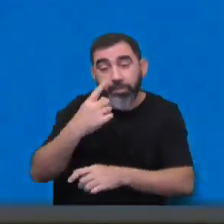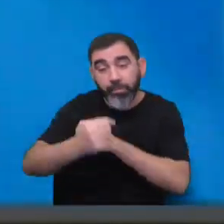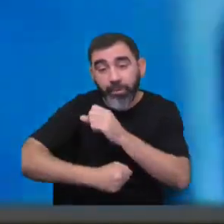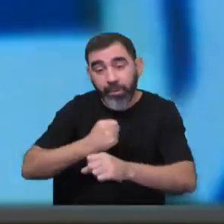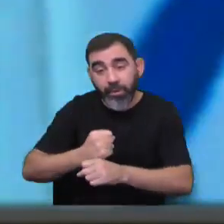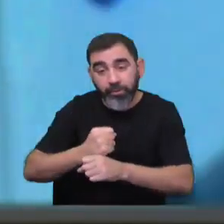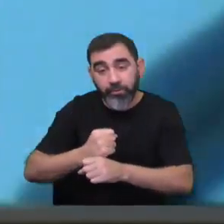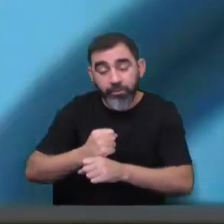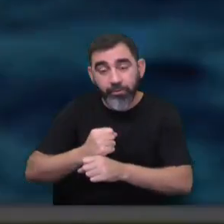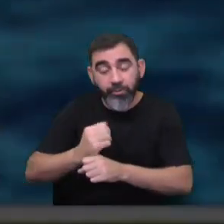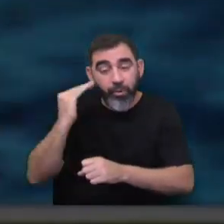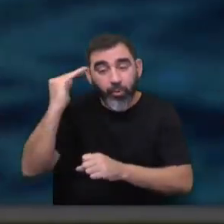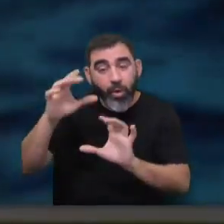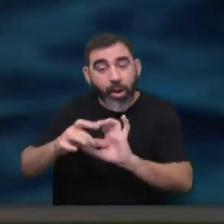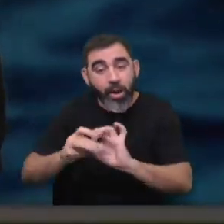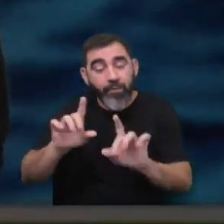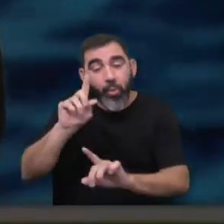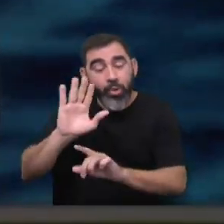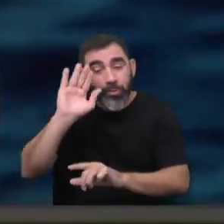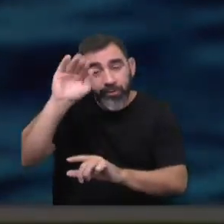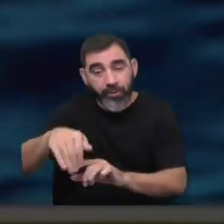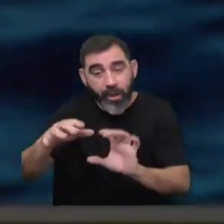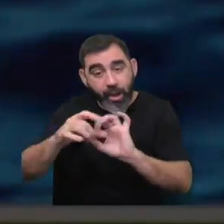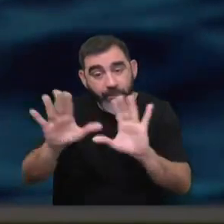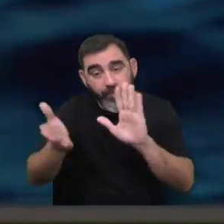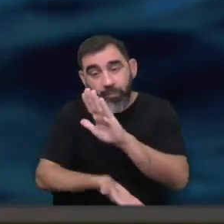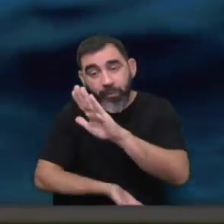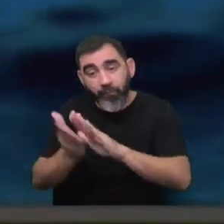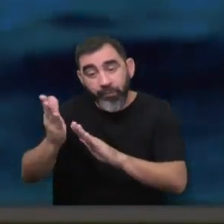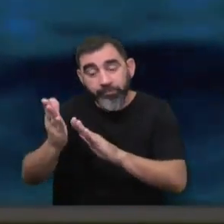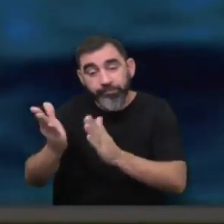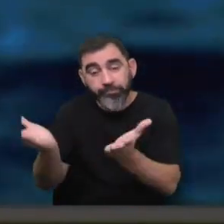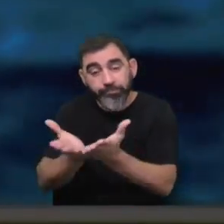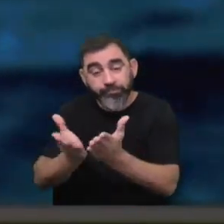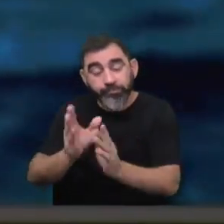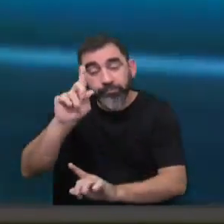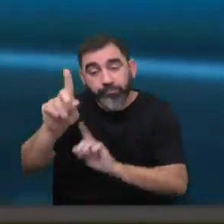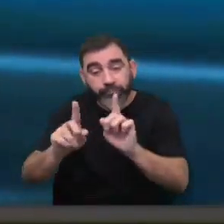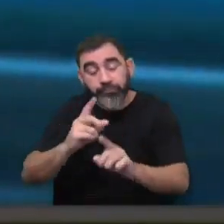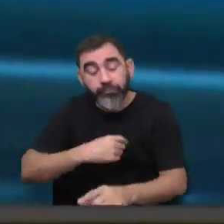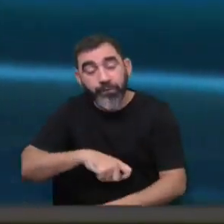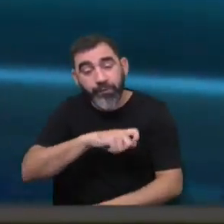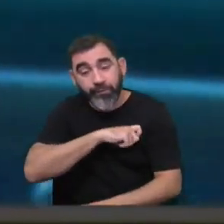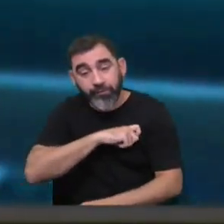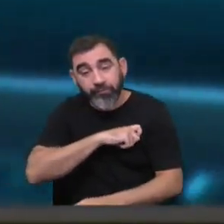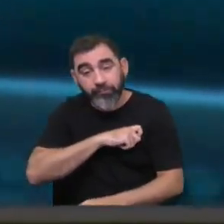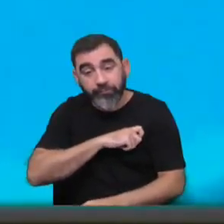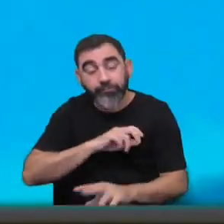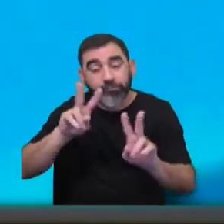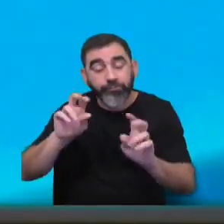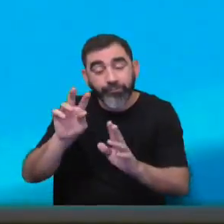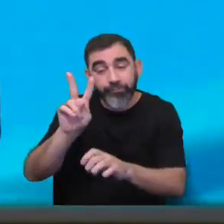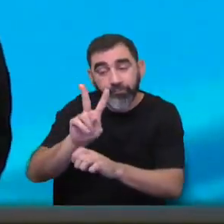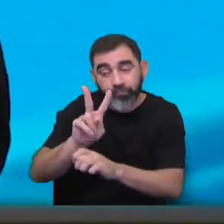como profesor en la Universidad de la República y me fui a hacer una estancia postdoctoral en la Universidad de Valencia. Y toda la parte de lo que es las medidas de las